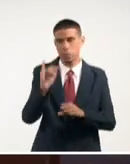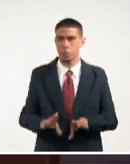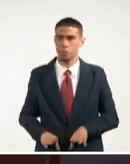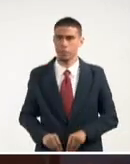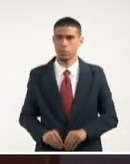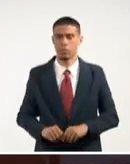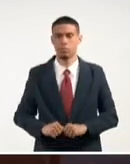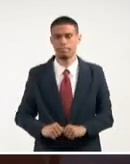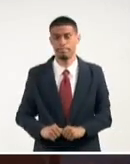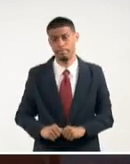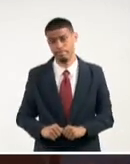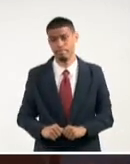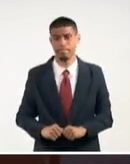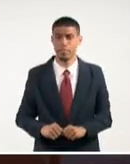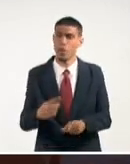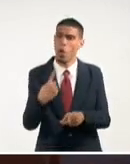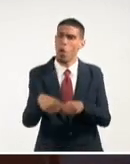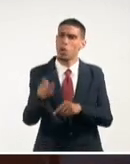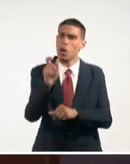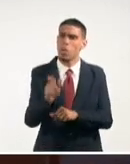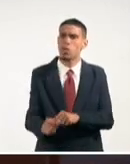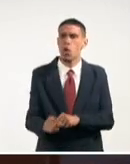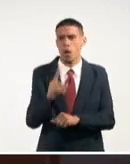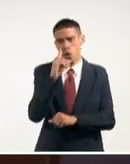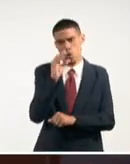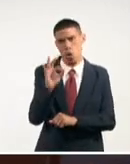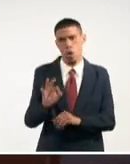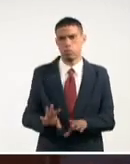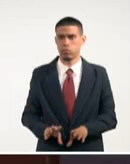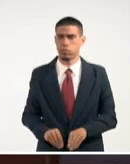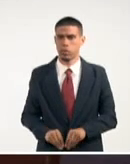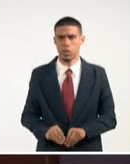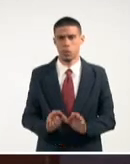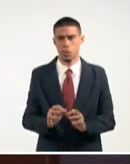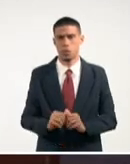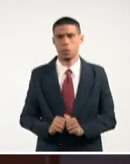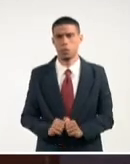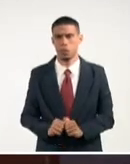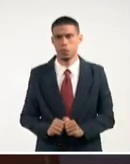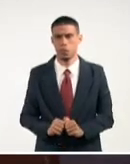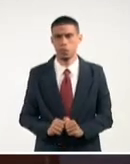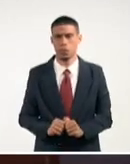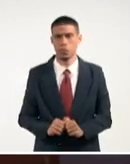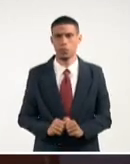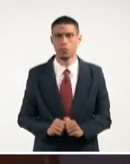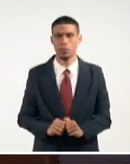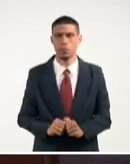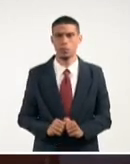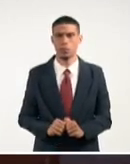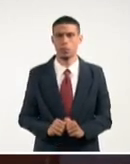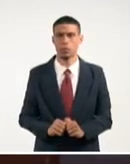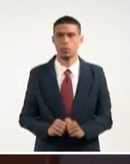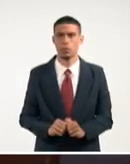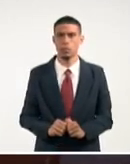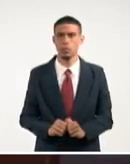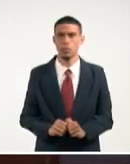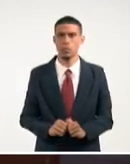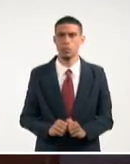dejan confundir por sus mentiras y en cierta forma le hacen el juego